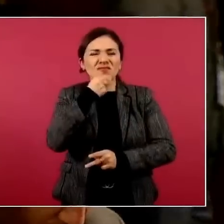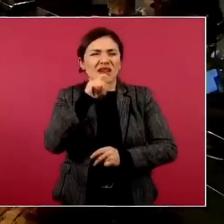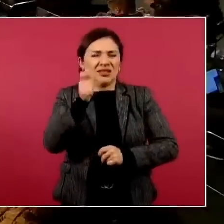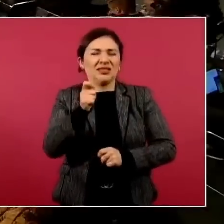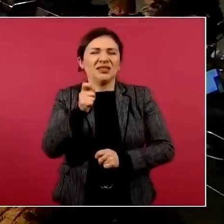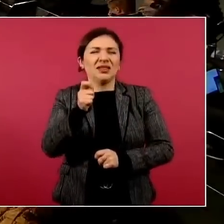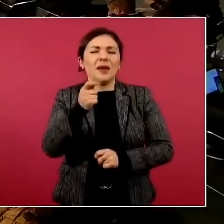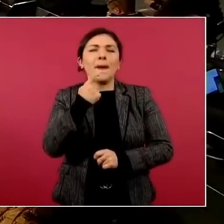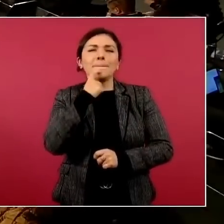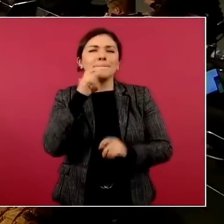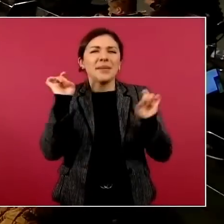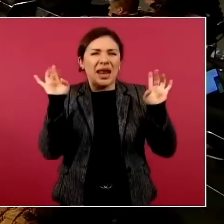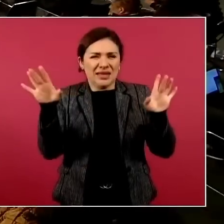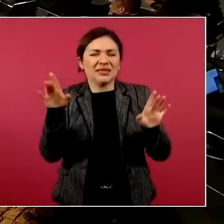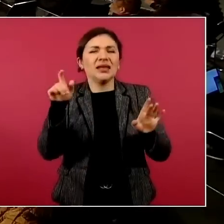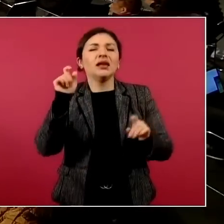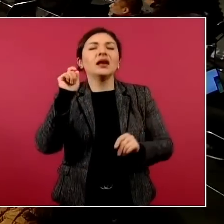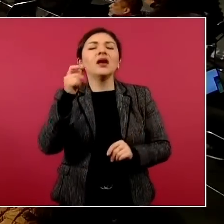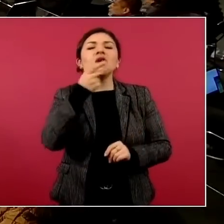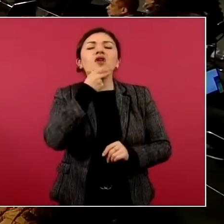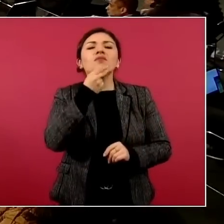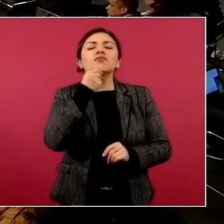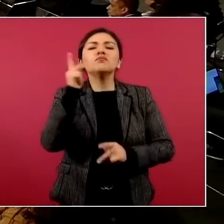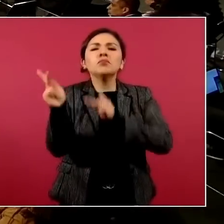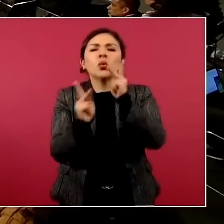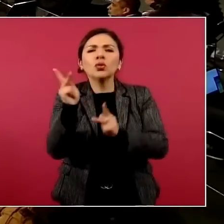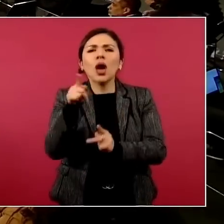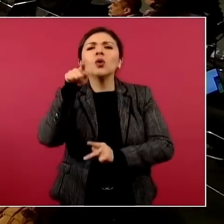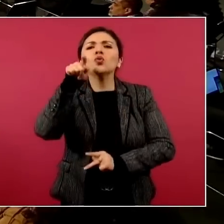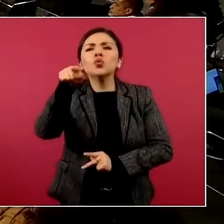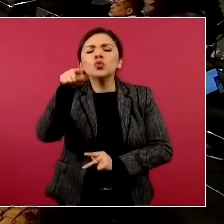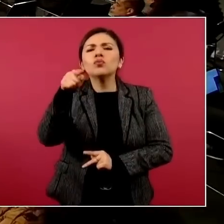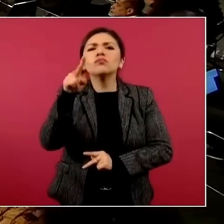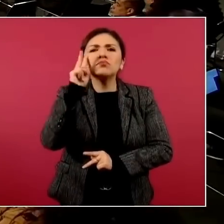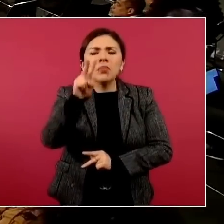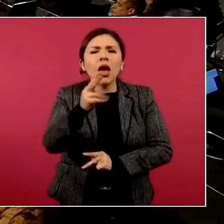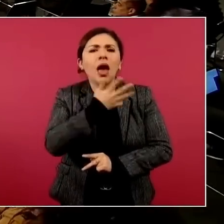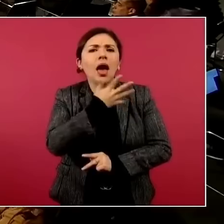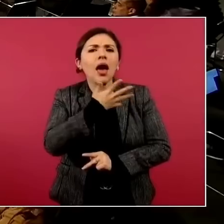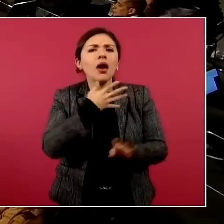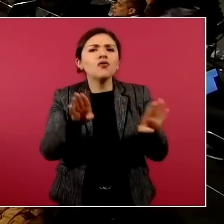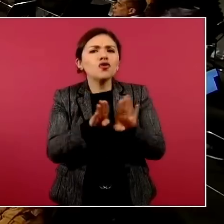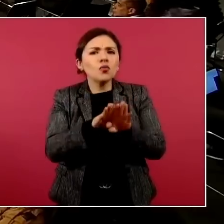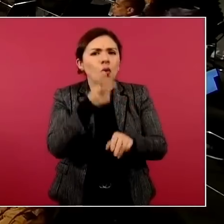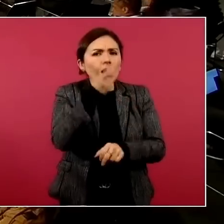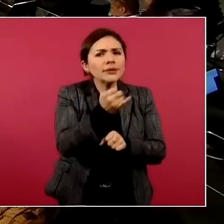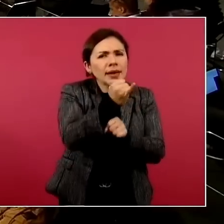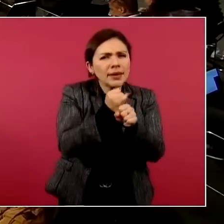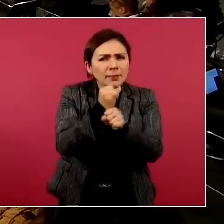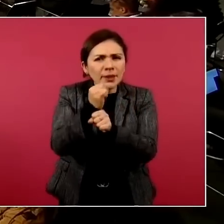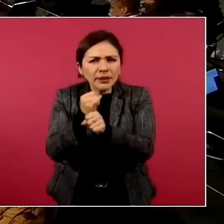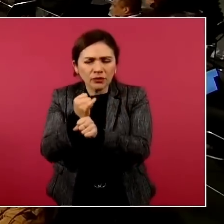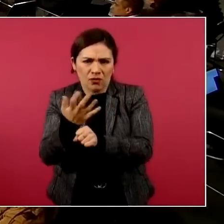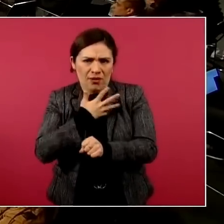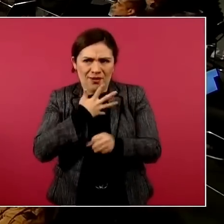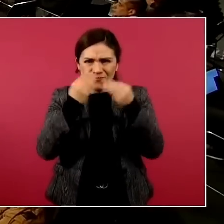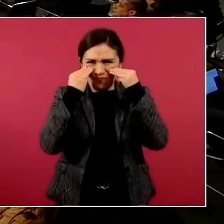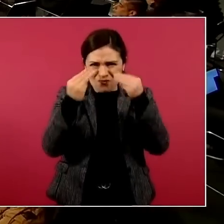Mancera, que qué opina, bueno, que estaban los autores materiales de acuerdo a su investigación, que ya los estaban